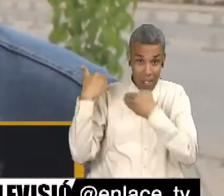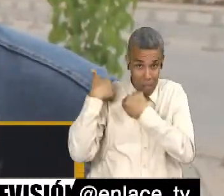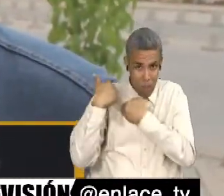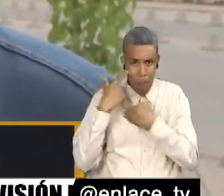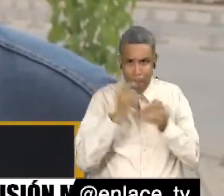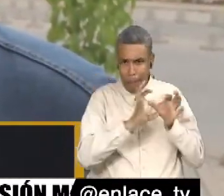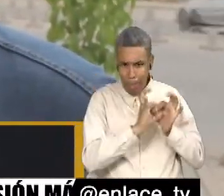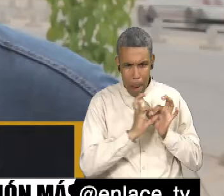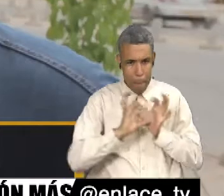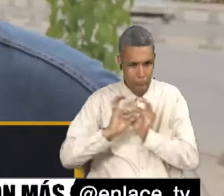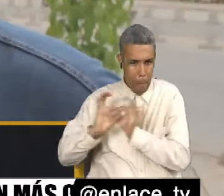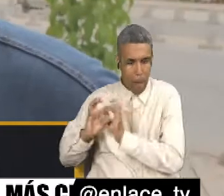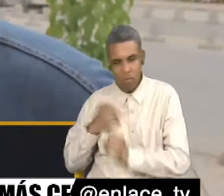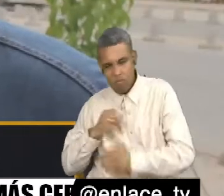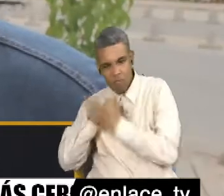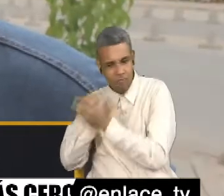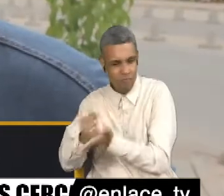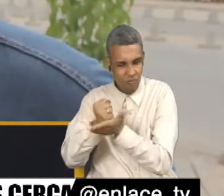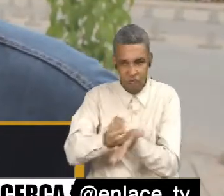se está haciendo